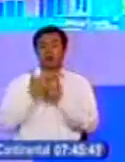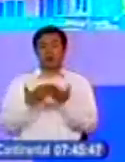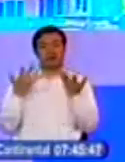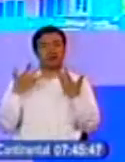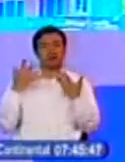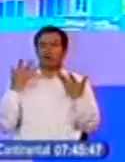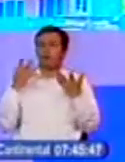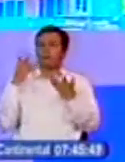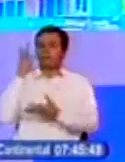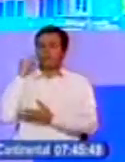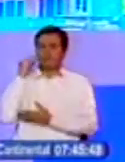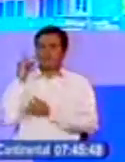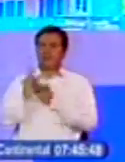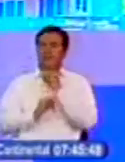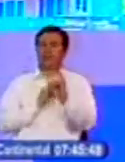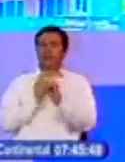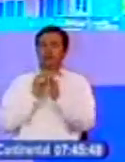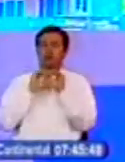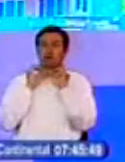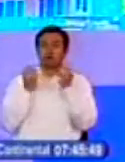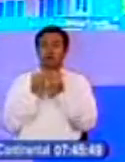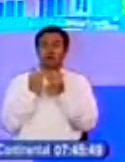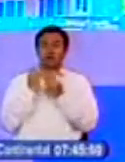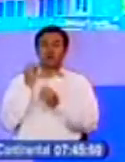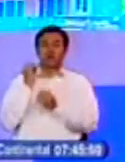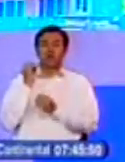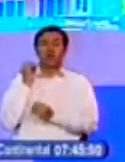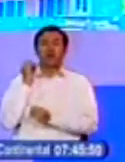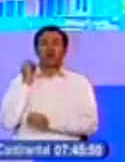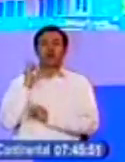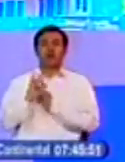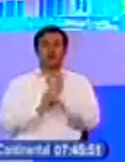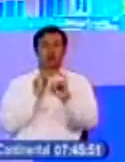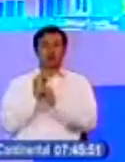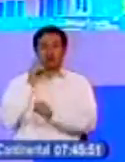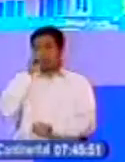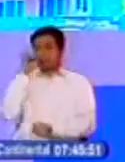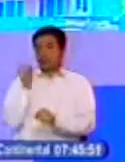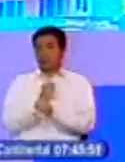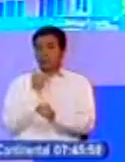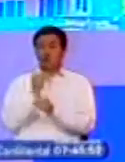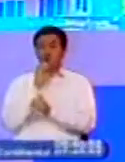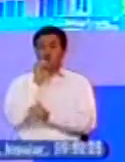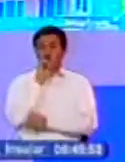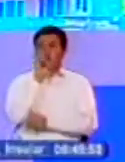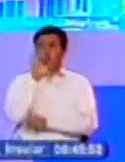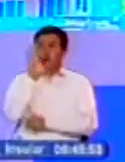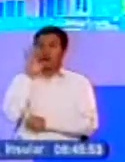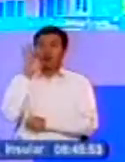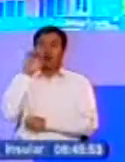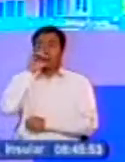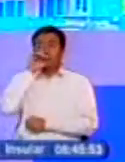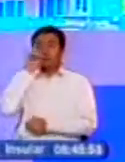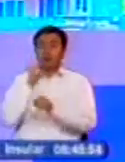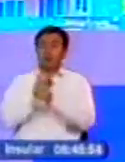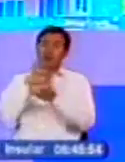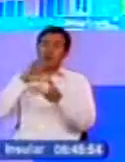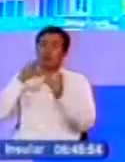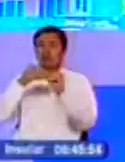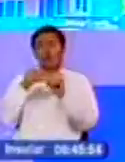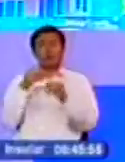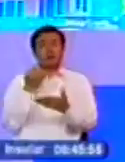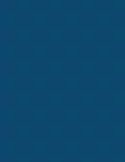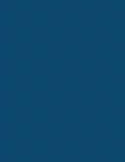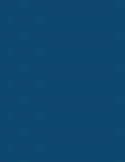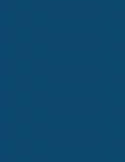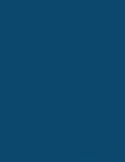rescatamos esta experiencia internacional de la Organización Internacional del Trabajo que permita adecuar el empleo en tiempos económicos como